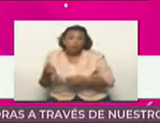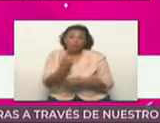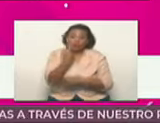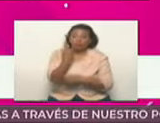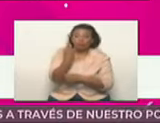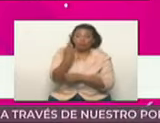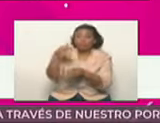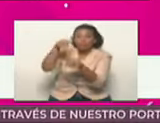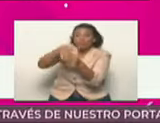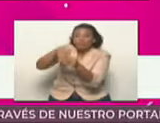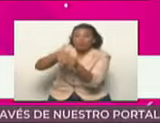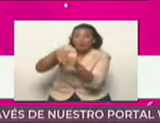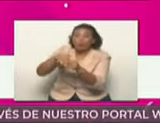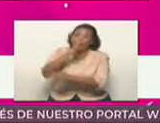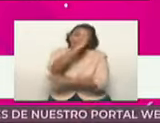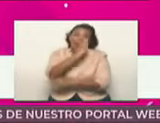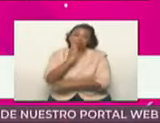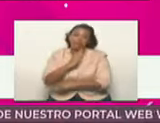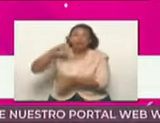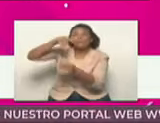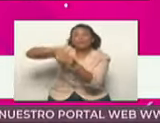faltaba Brasil.